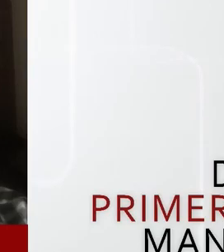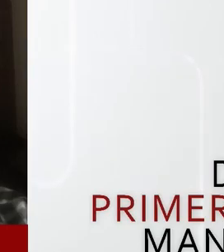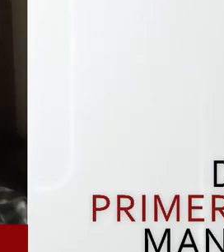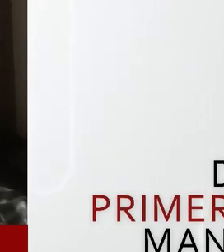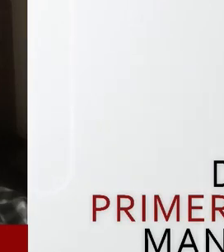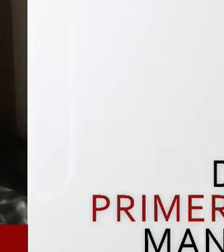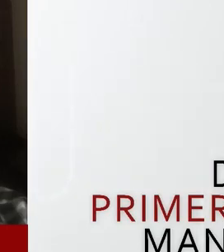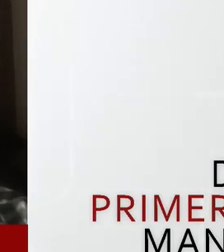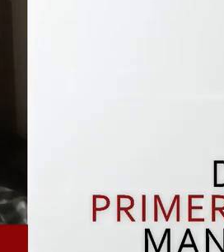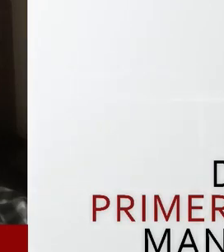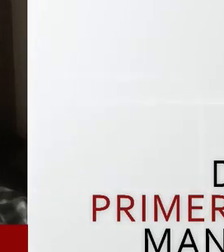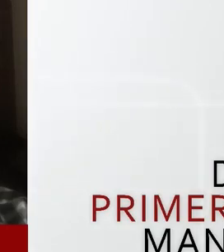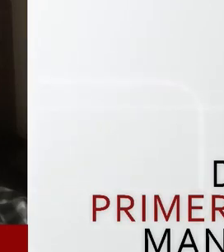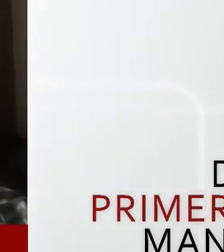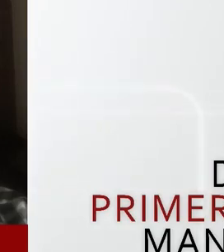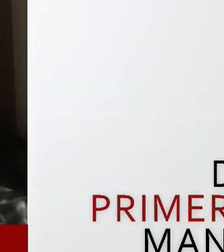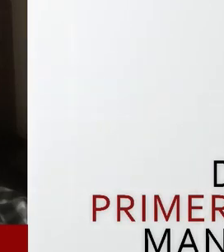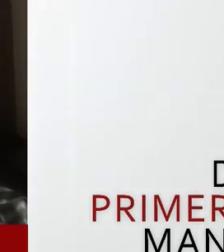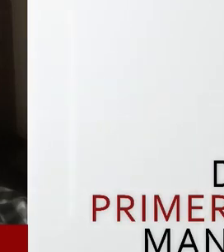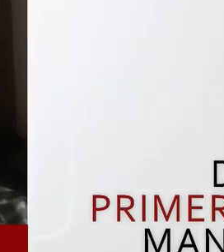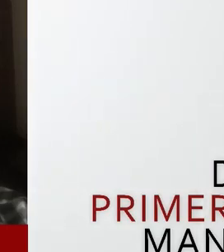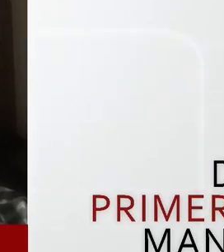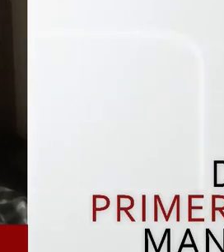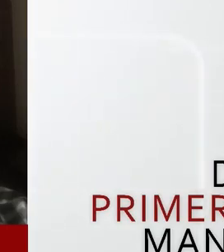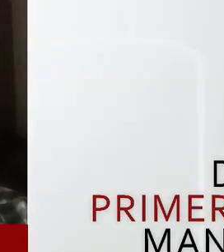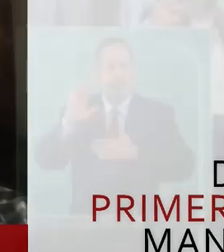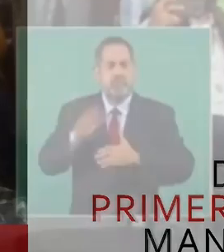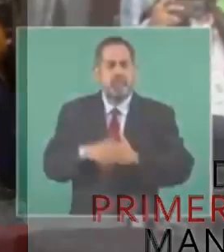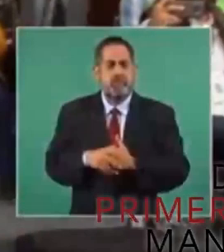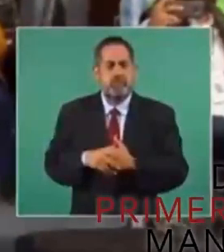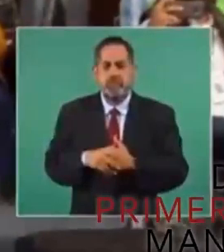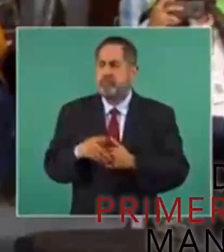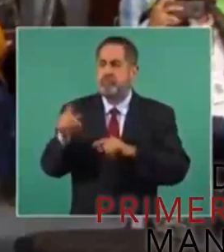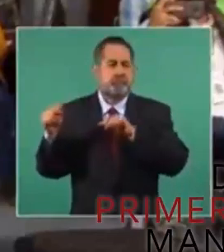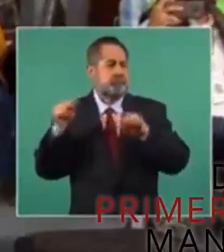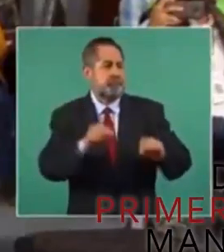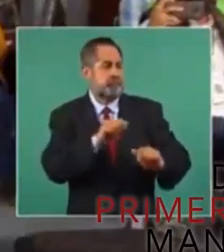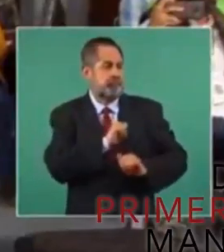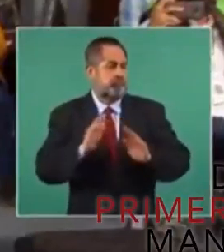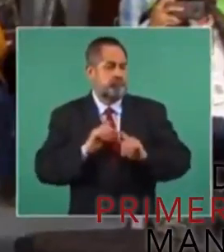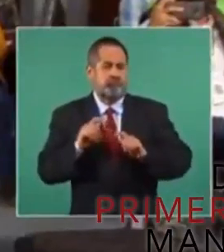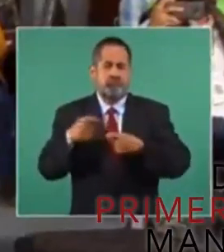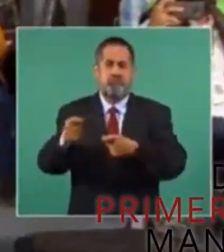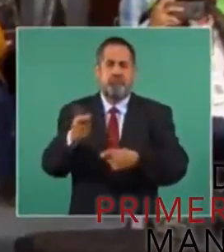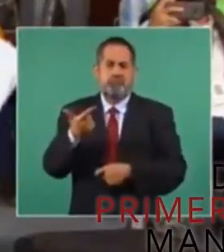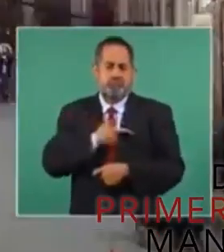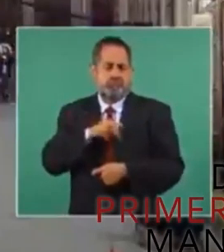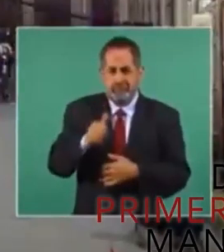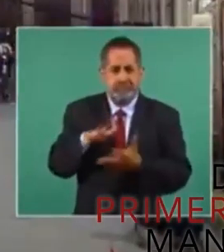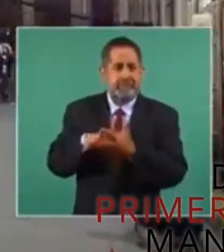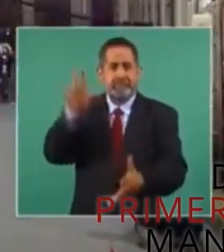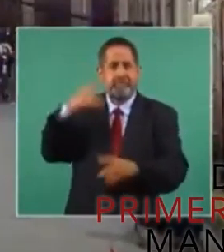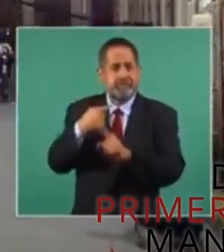el resultado de la política de abrazos no balazos que a mi juicio no es ninguna política sino una ocurrencia más